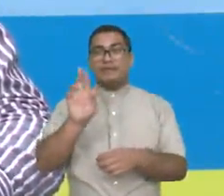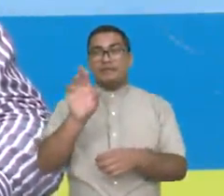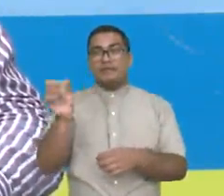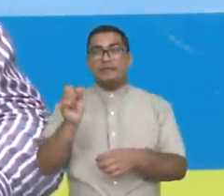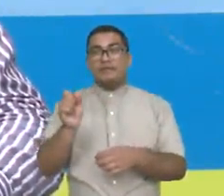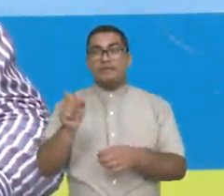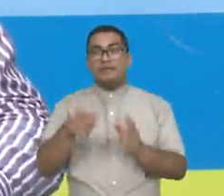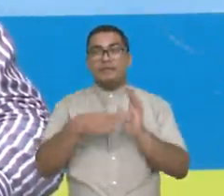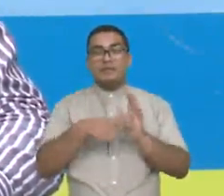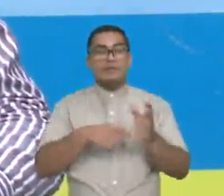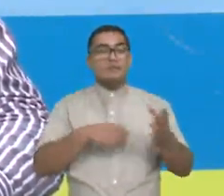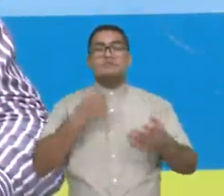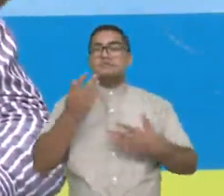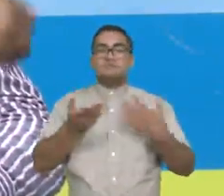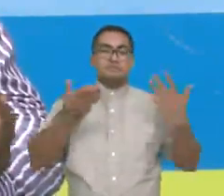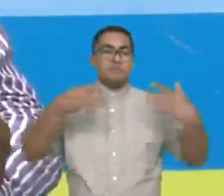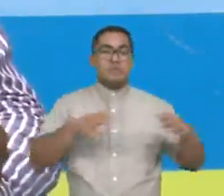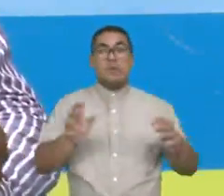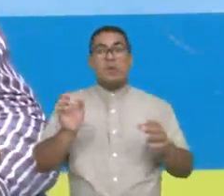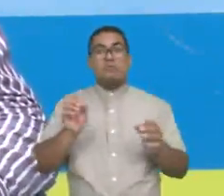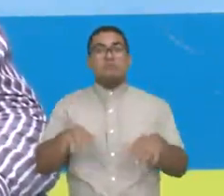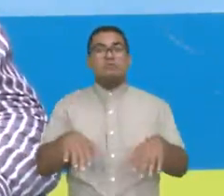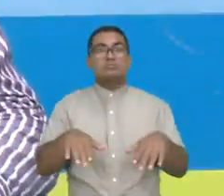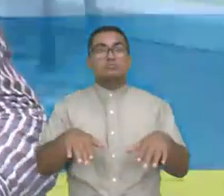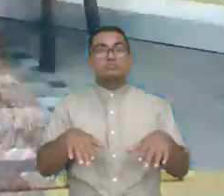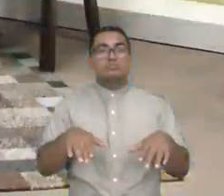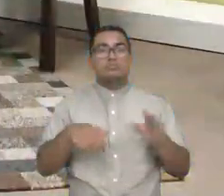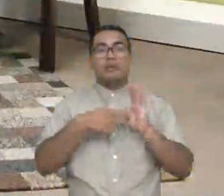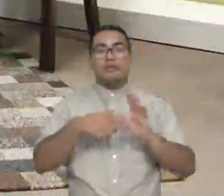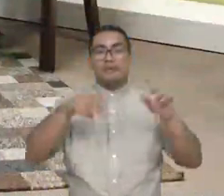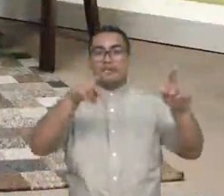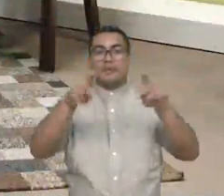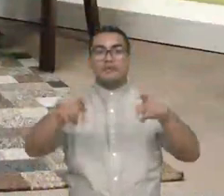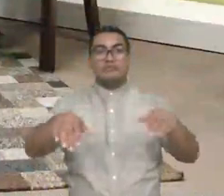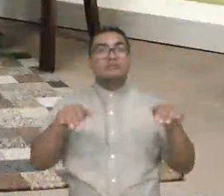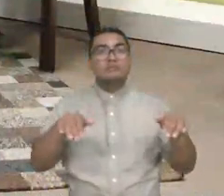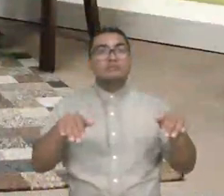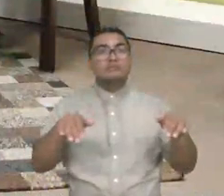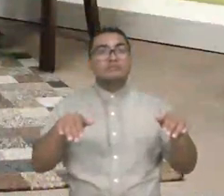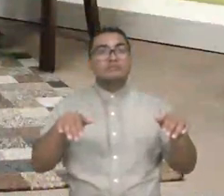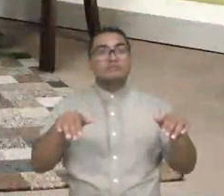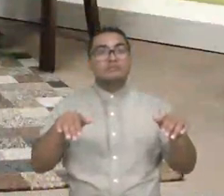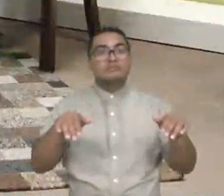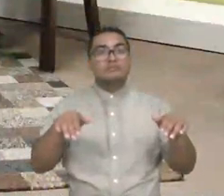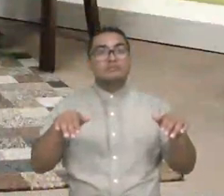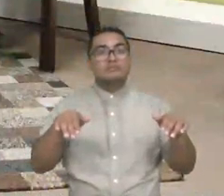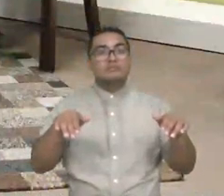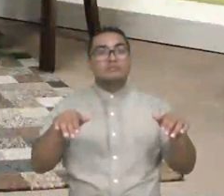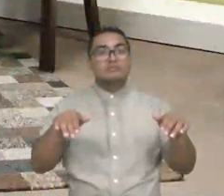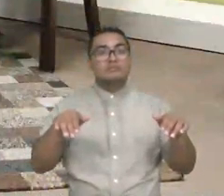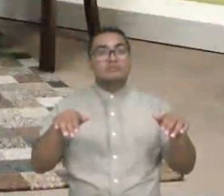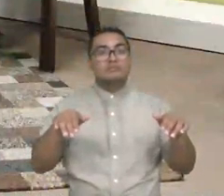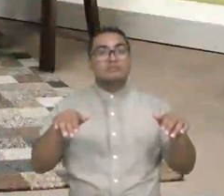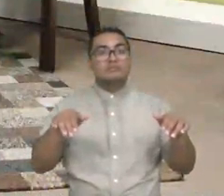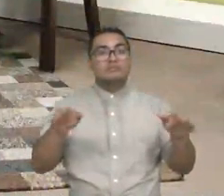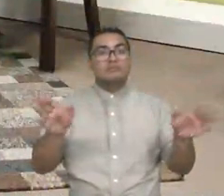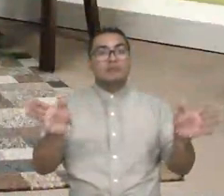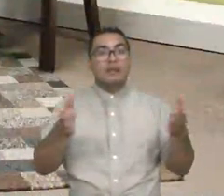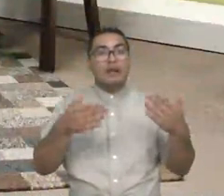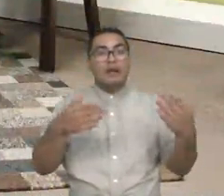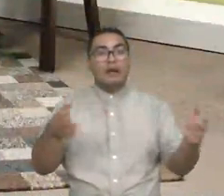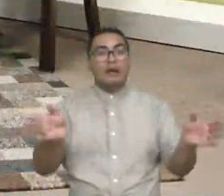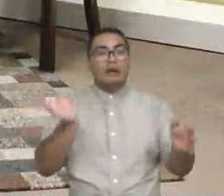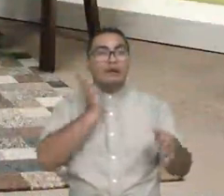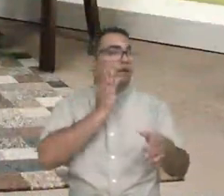paraliza por completo. Sí, como decíamos. ¿Qué pasa con aquellas personas que se paralizan? Es decir, se queda inmóvil, no tiene respuesta inmediata ante el